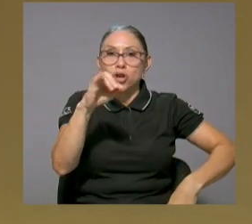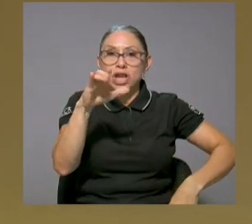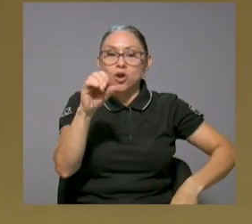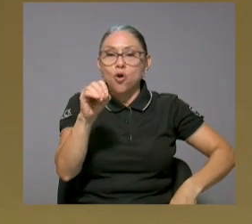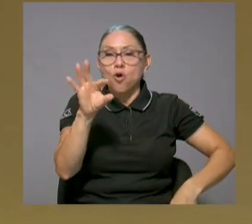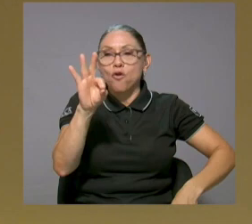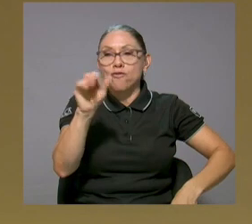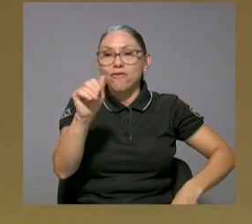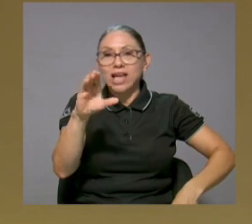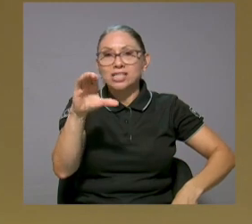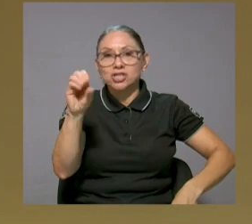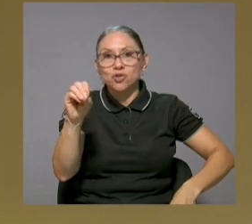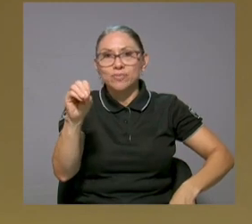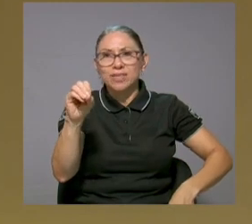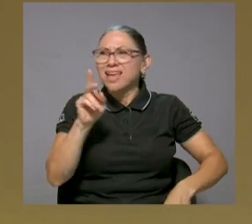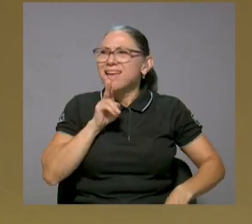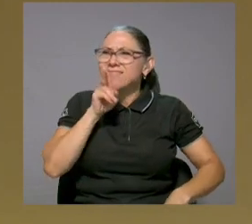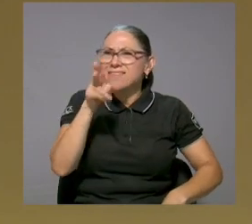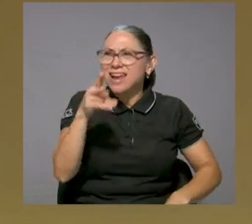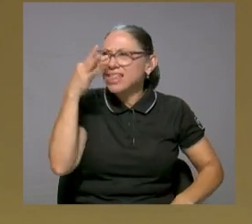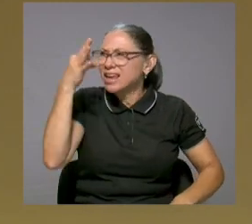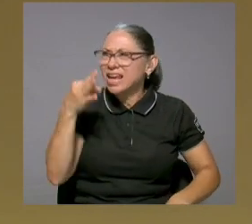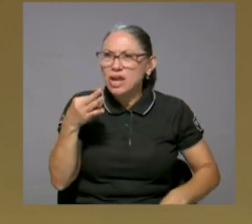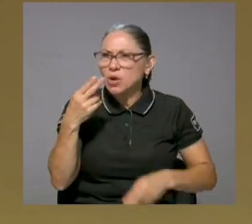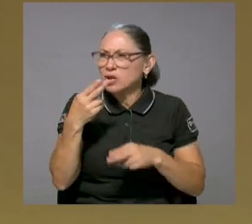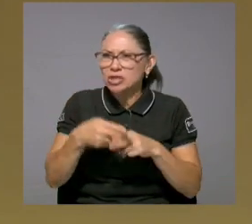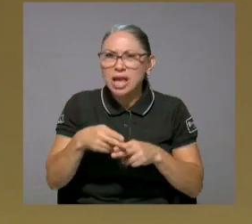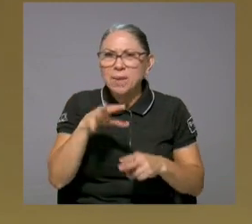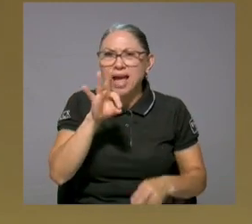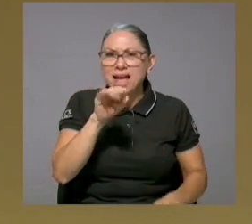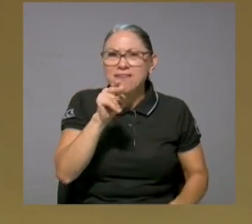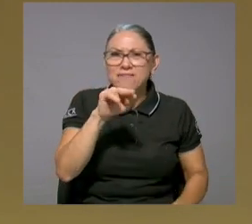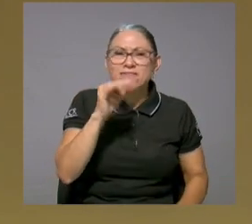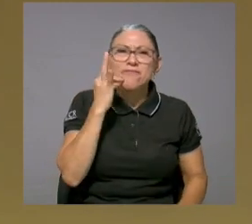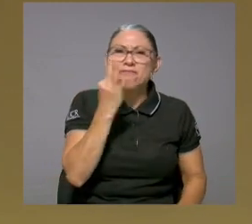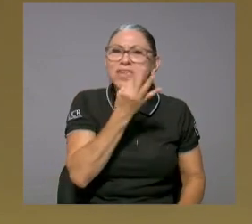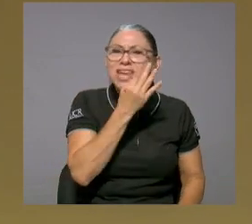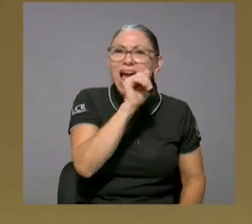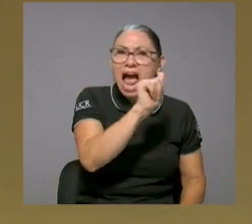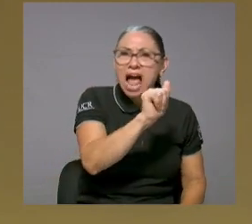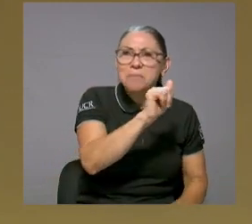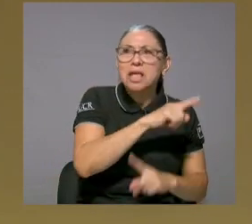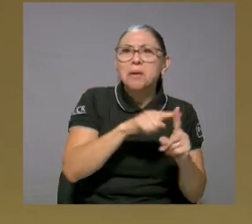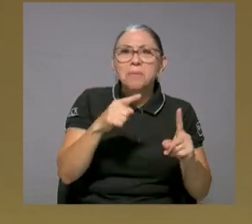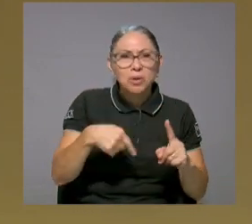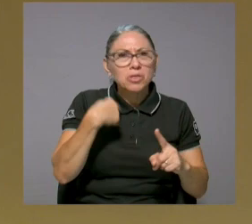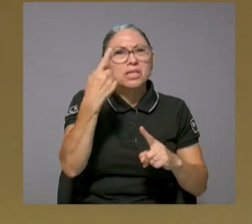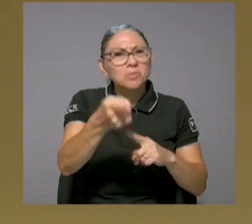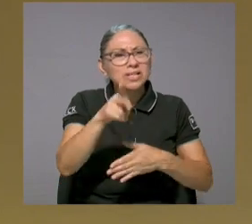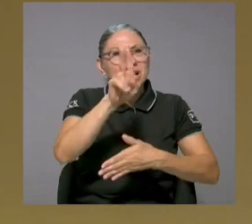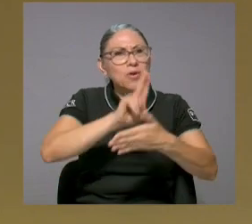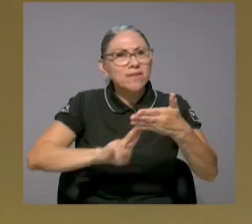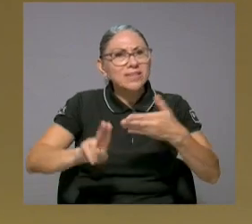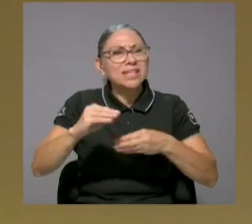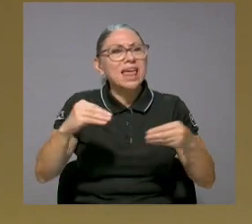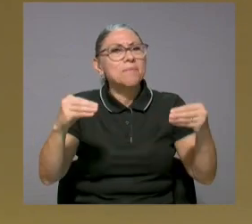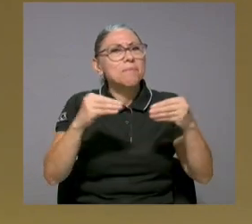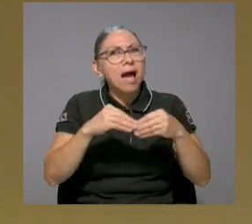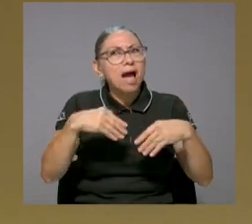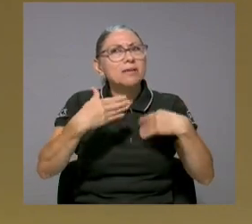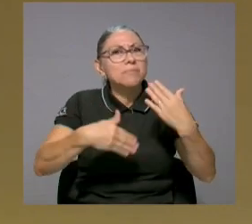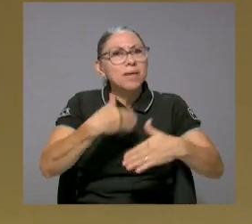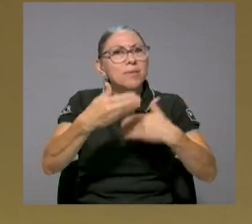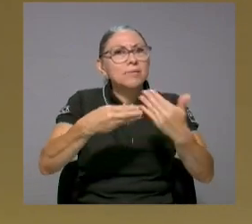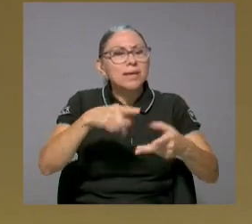realidad me imagino que no se llama la finca A, pero como luego la universidad, conforme se fue haciendo más rica y más rica, empezó a comprar